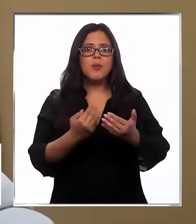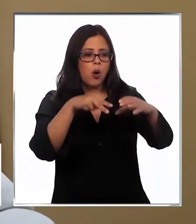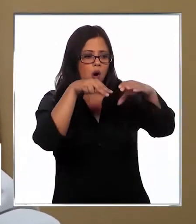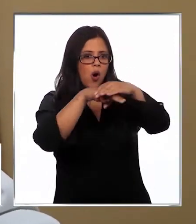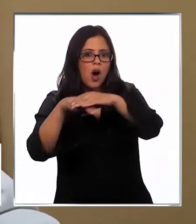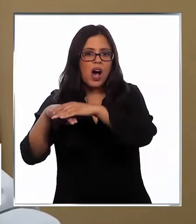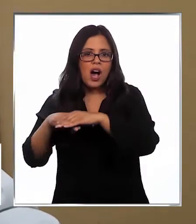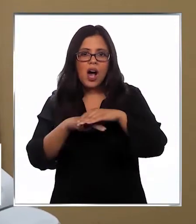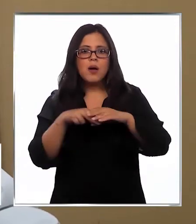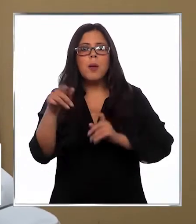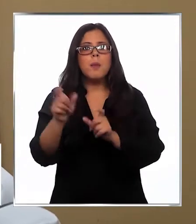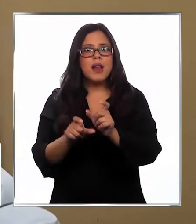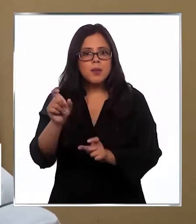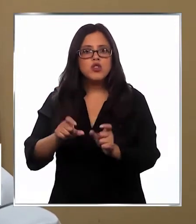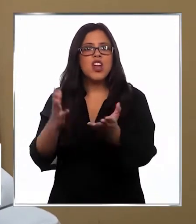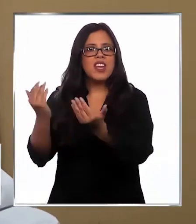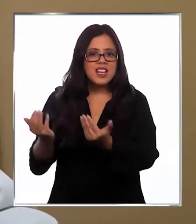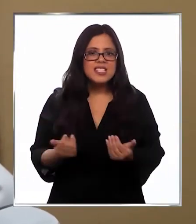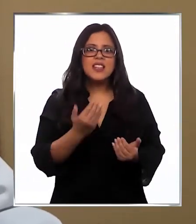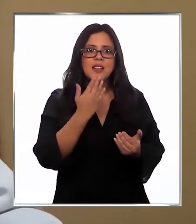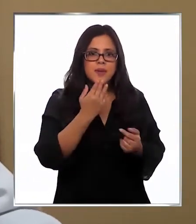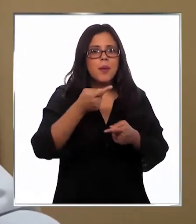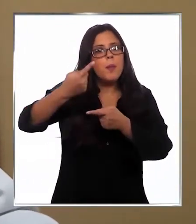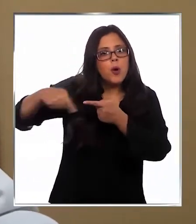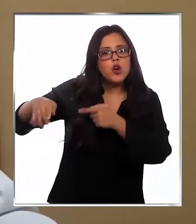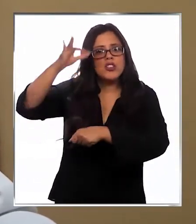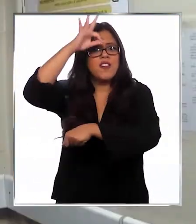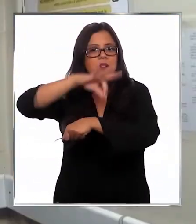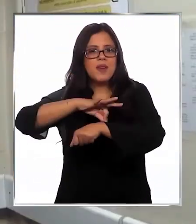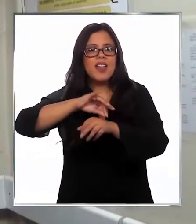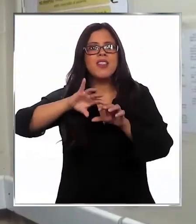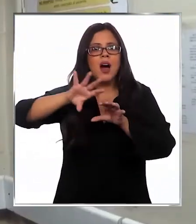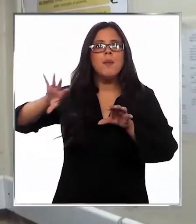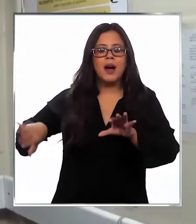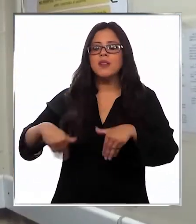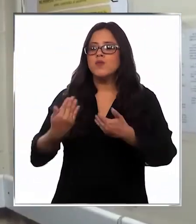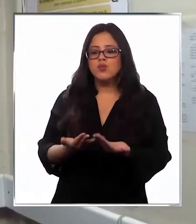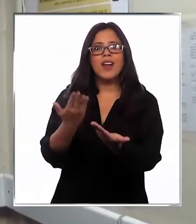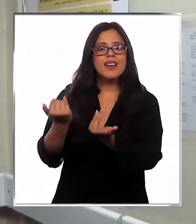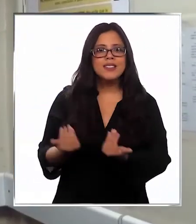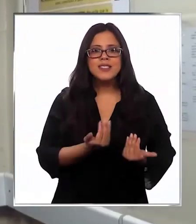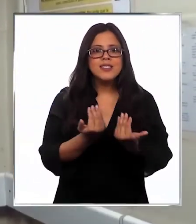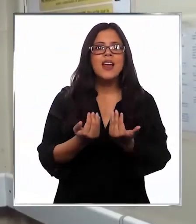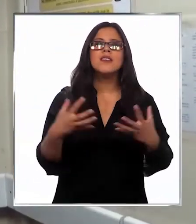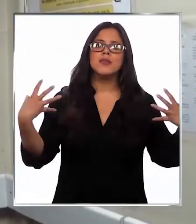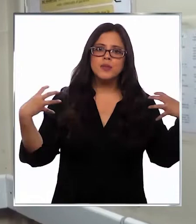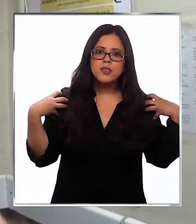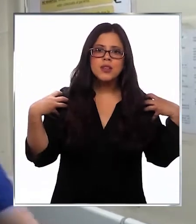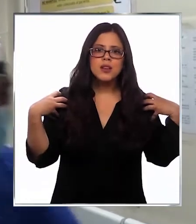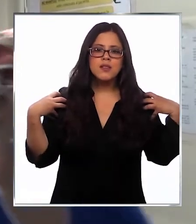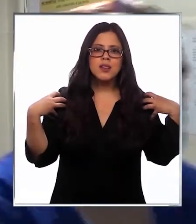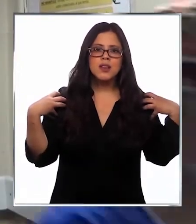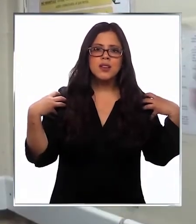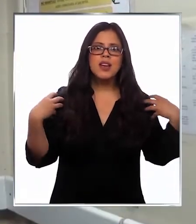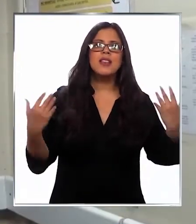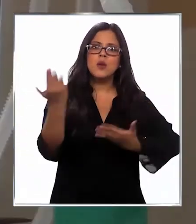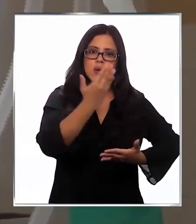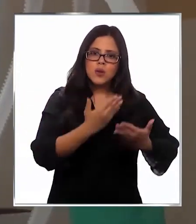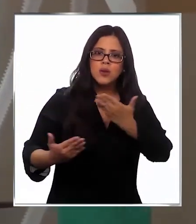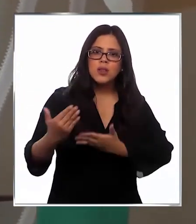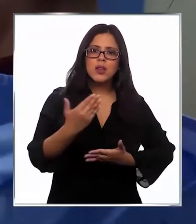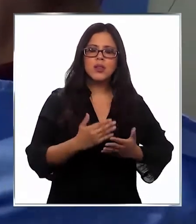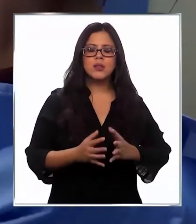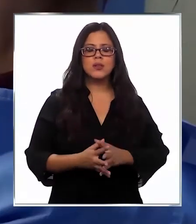camas críticas para aquellos pacientes que lo requieran también por otras patologías. Por eso la necesidad de ser responsables en el